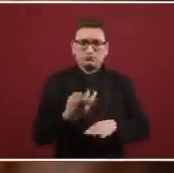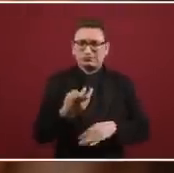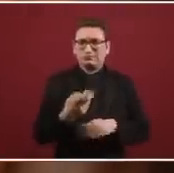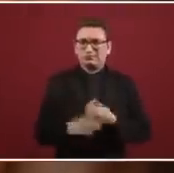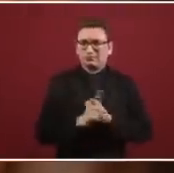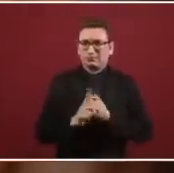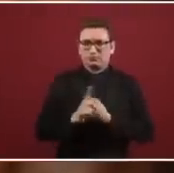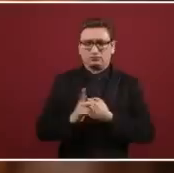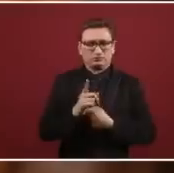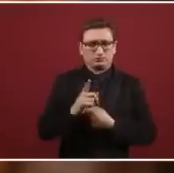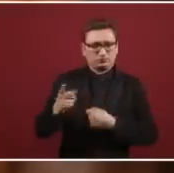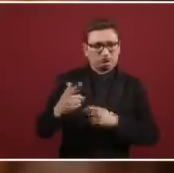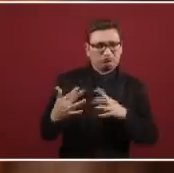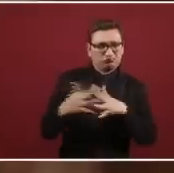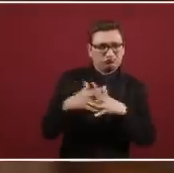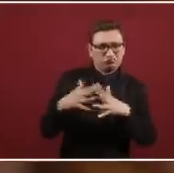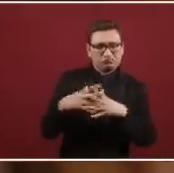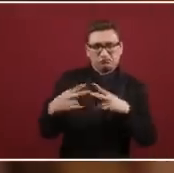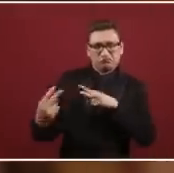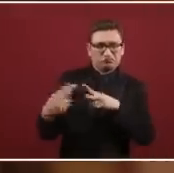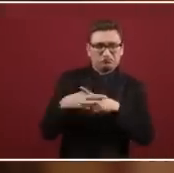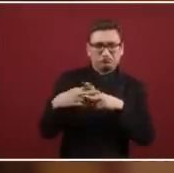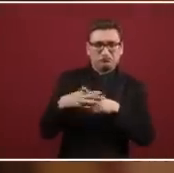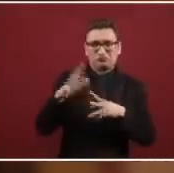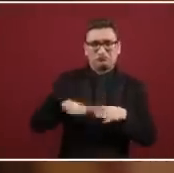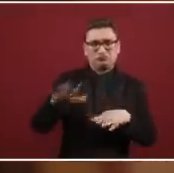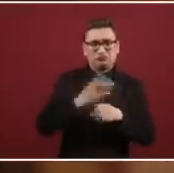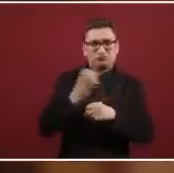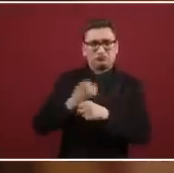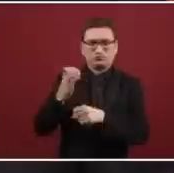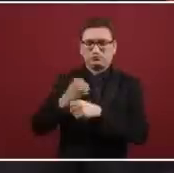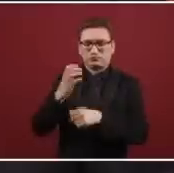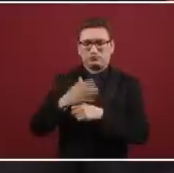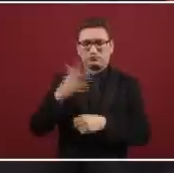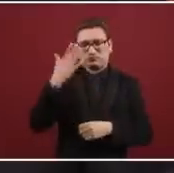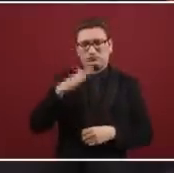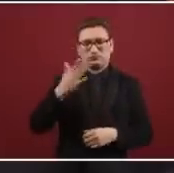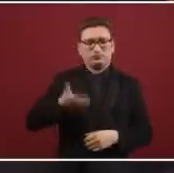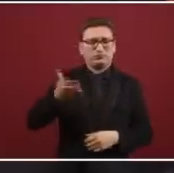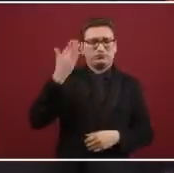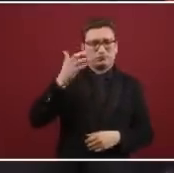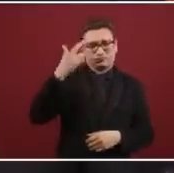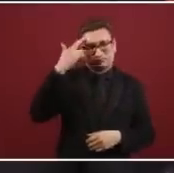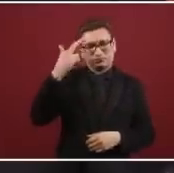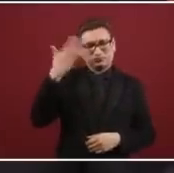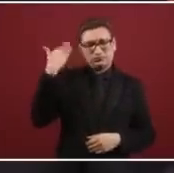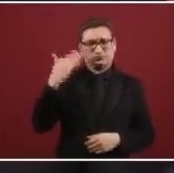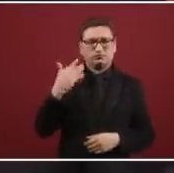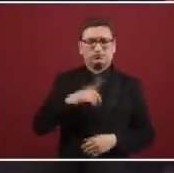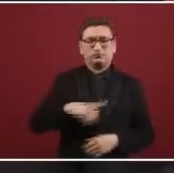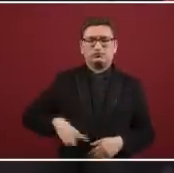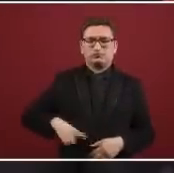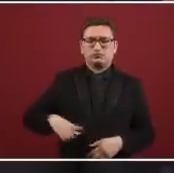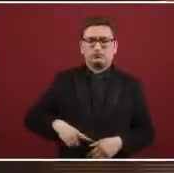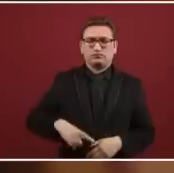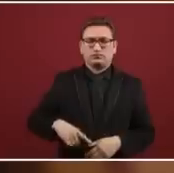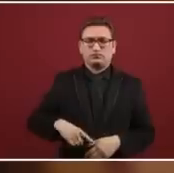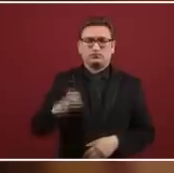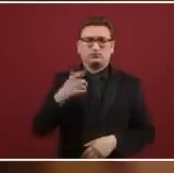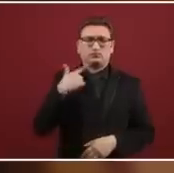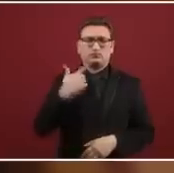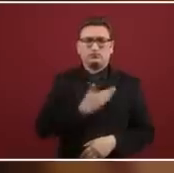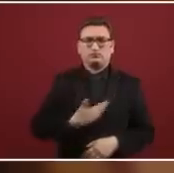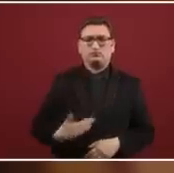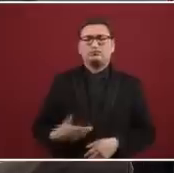se dé una guerra con el crimen organizado en los estados, como se dio en el gobierno de Felipe Calderón, y saber qué información tiene al